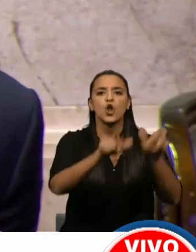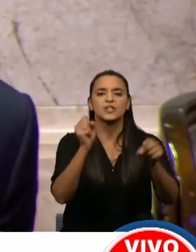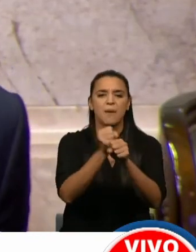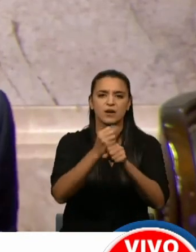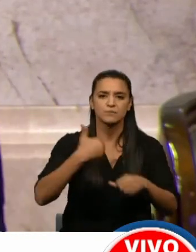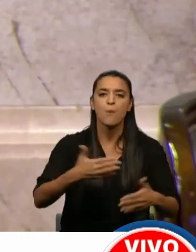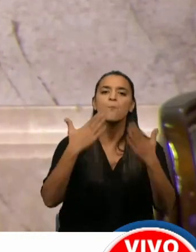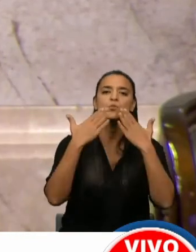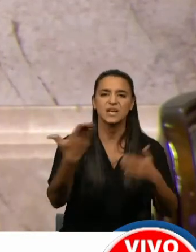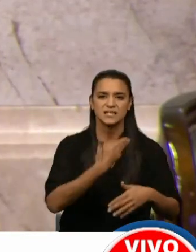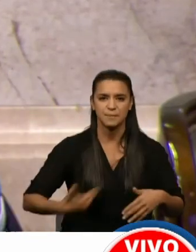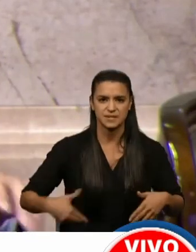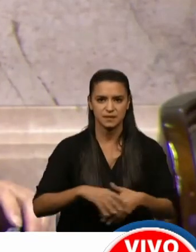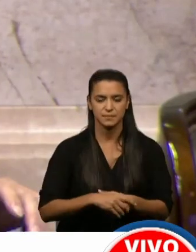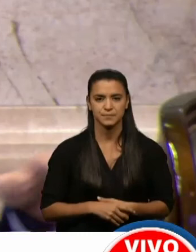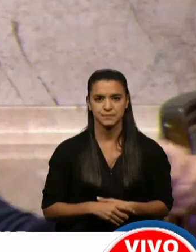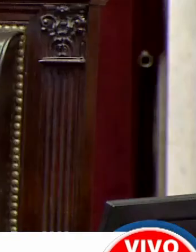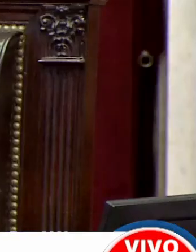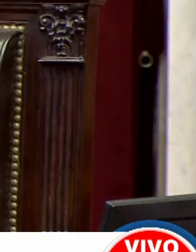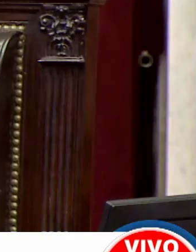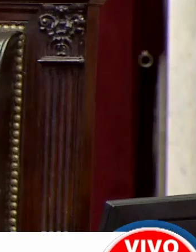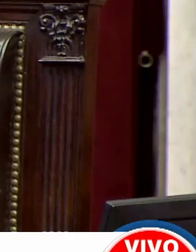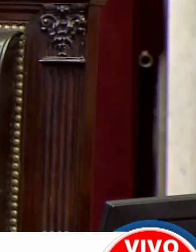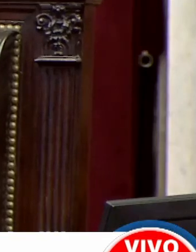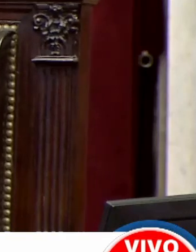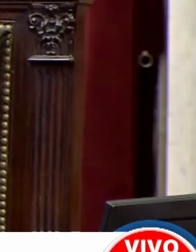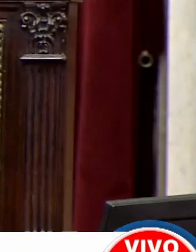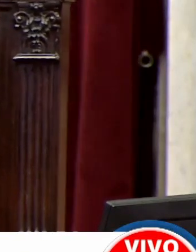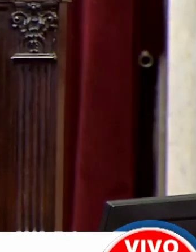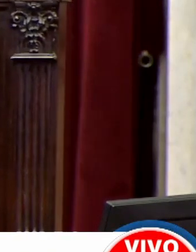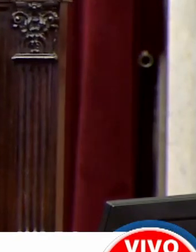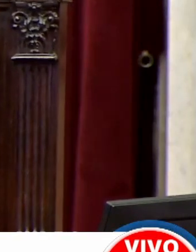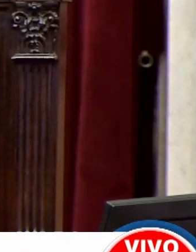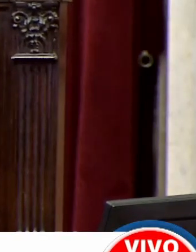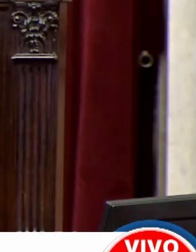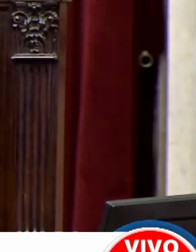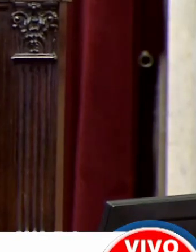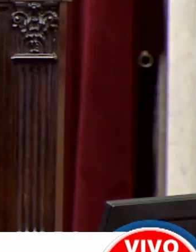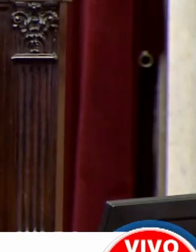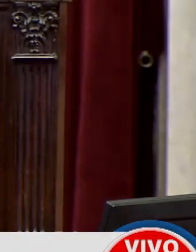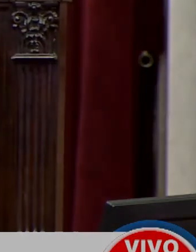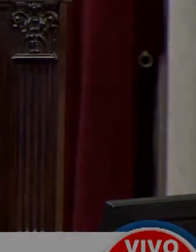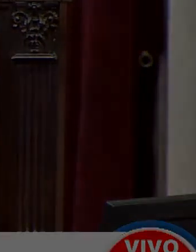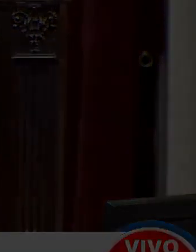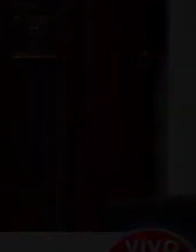argentinos. Muchas gracias, señor presidente. Muchas gracias, diputado Juan Facundo Moyano.